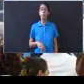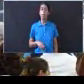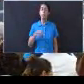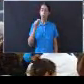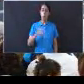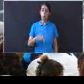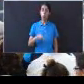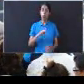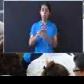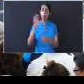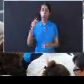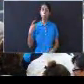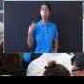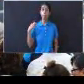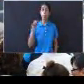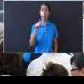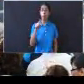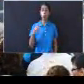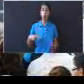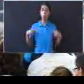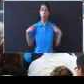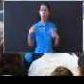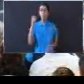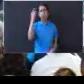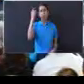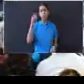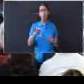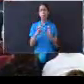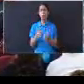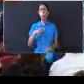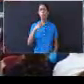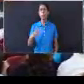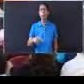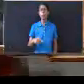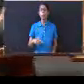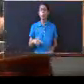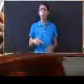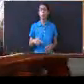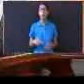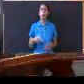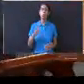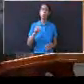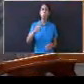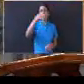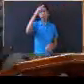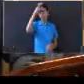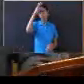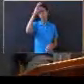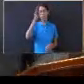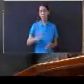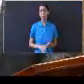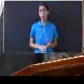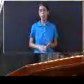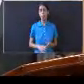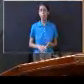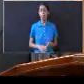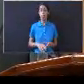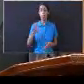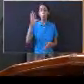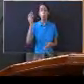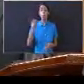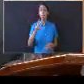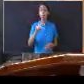Que diga, ah, ¿sabe cómo es esto? Es por ignorancia. Por ignorancia nuestra de que hay cosas buenas para nosotros.